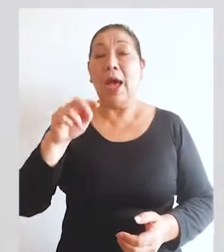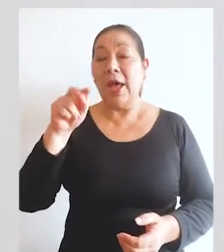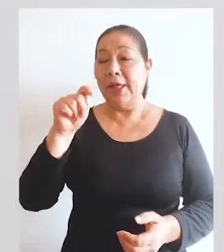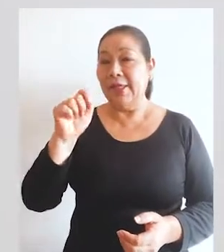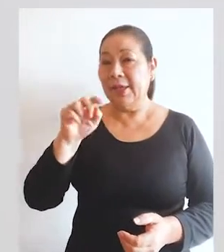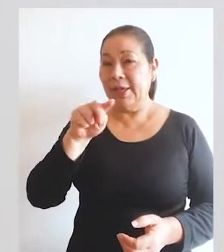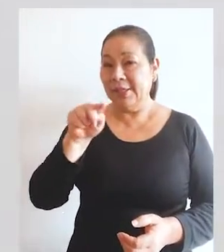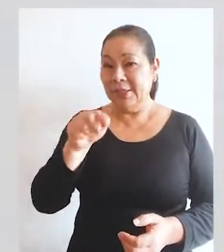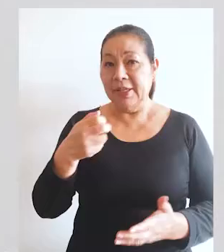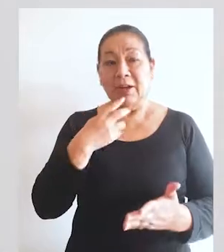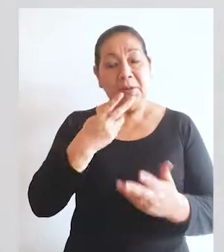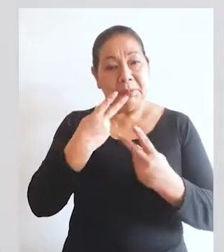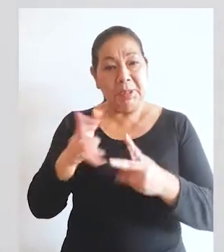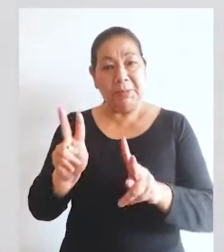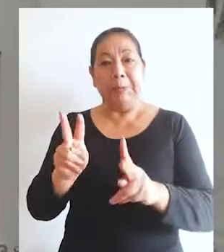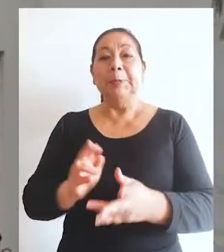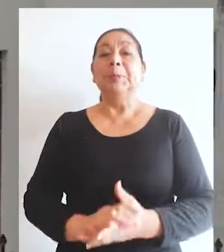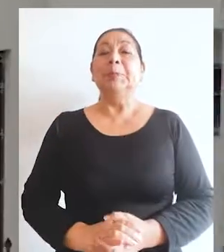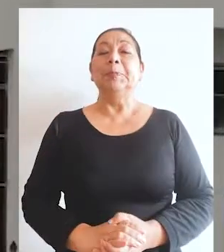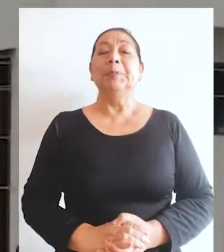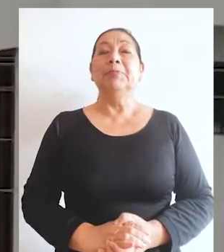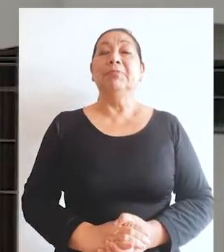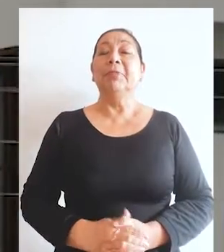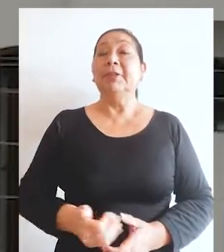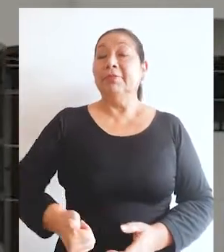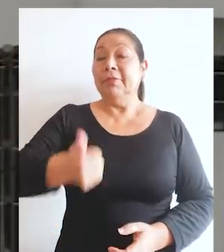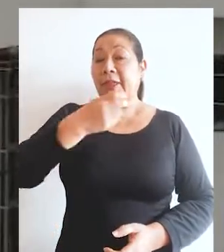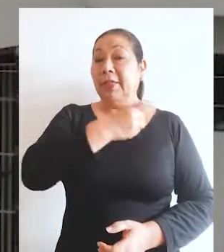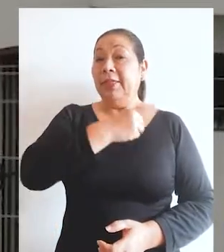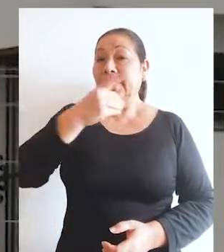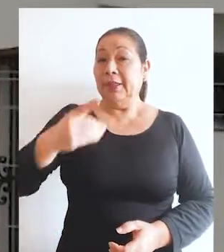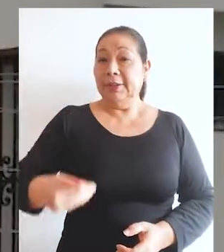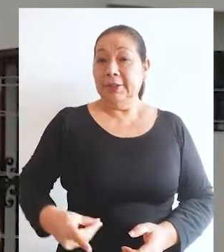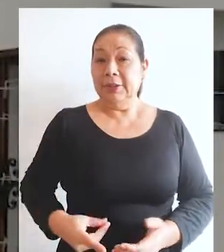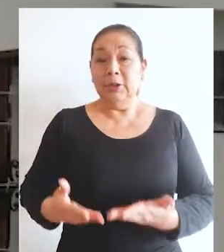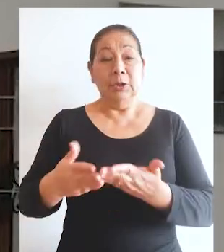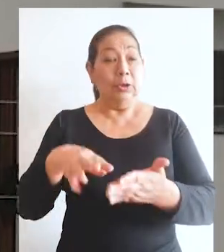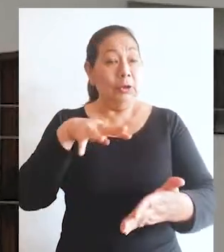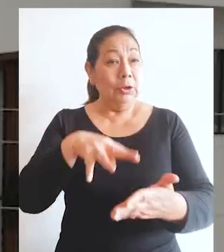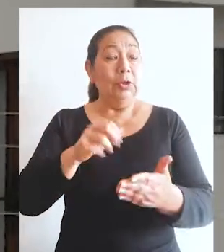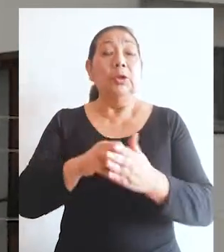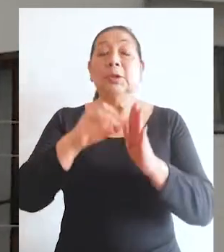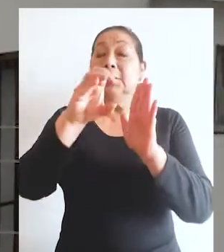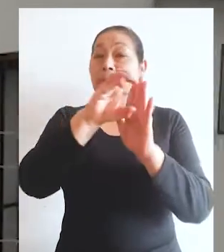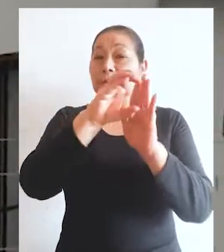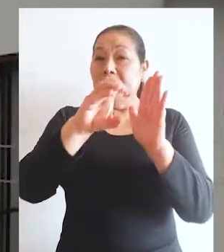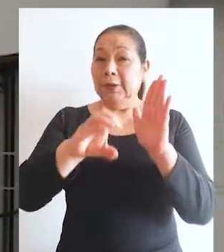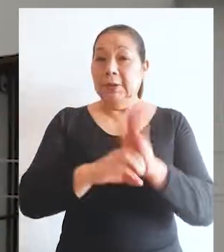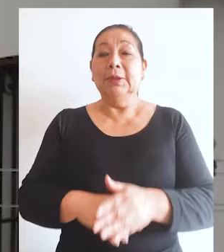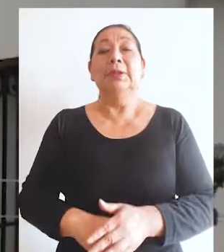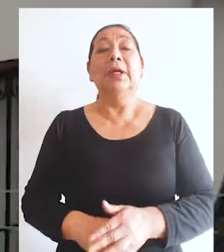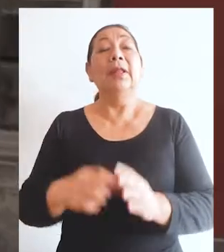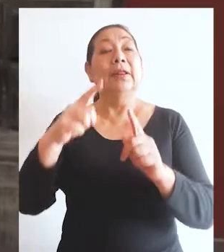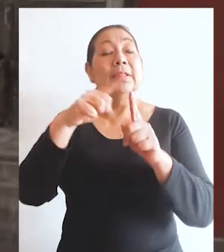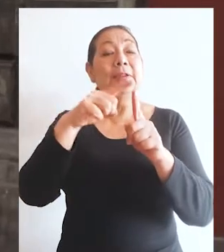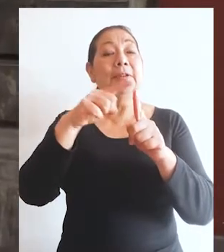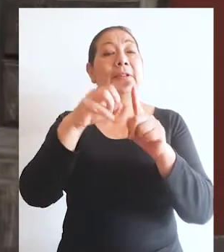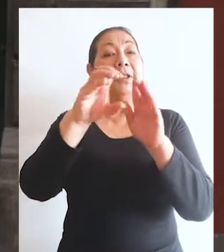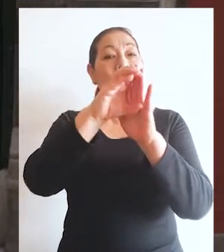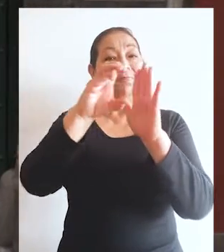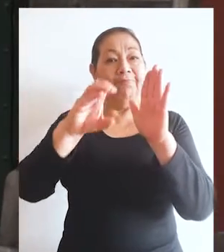A continuación, la nota. El director general del Centro de Estudios Constitucionales del